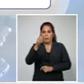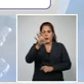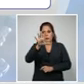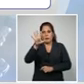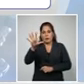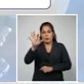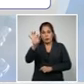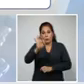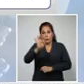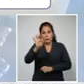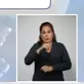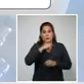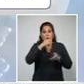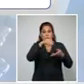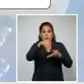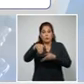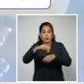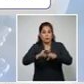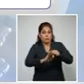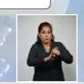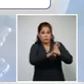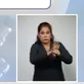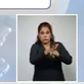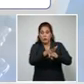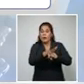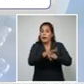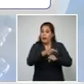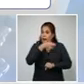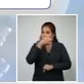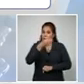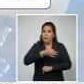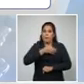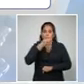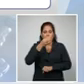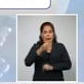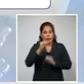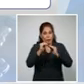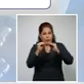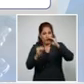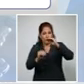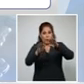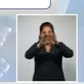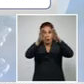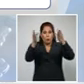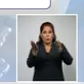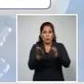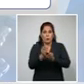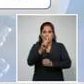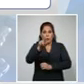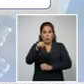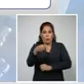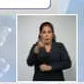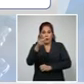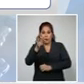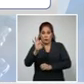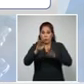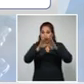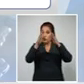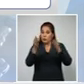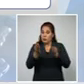0,55%, que si bien podemos decir que es inferior a la del mundo, 2,18, a la de las Américas,